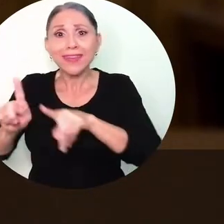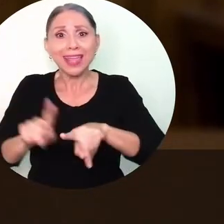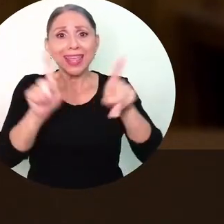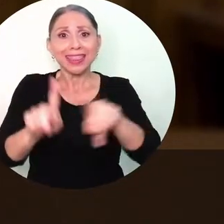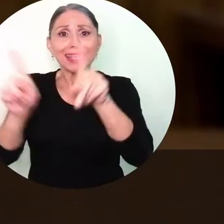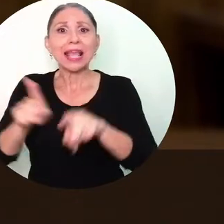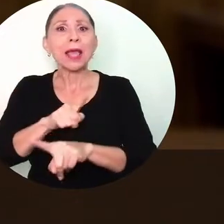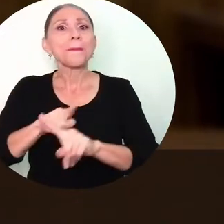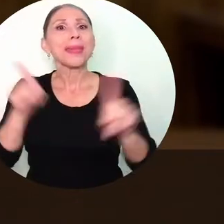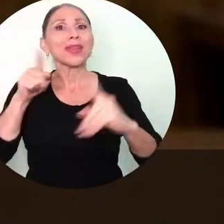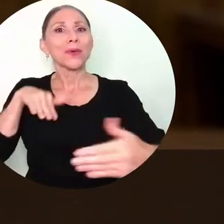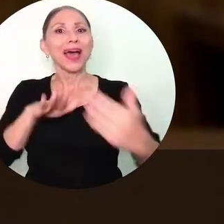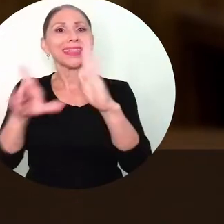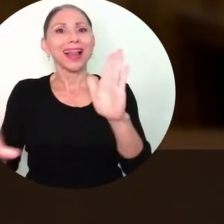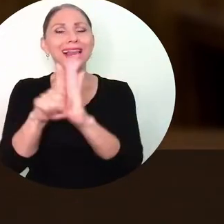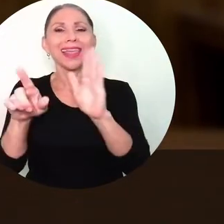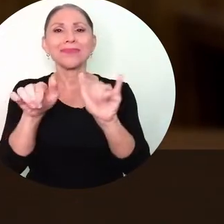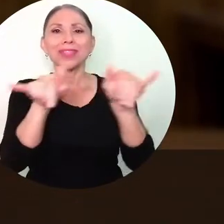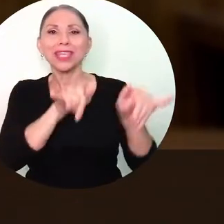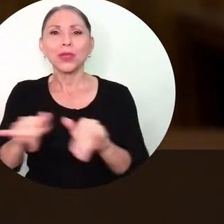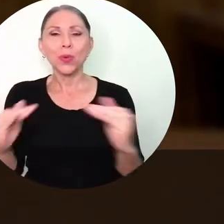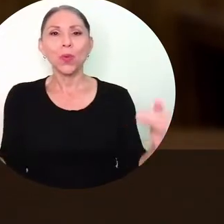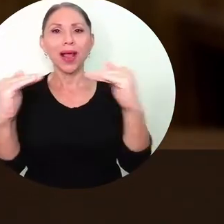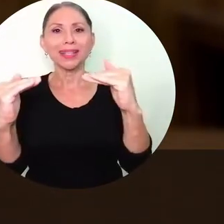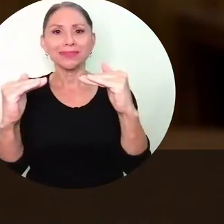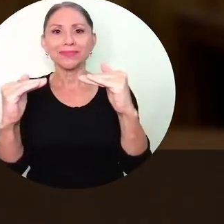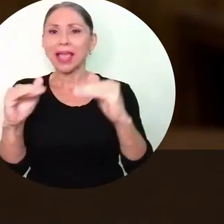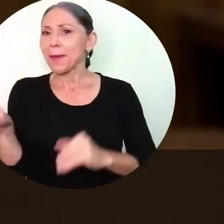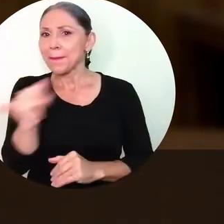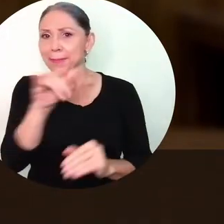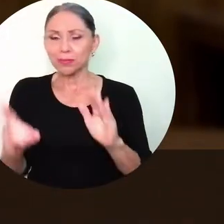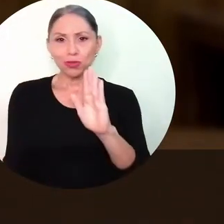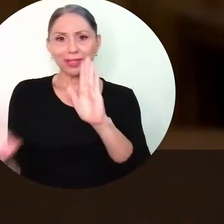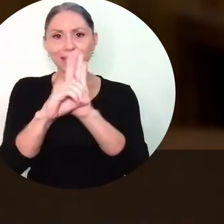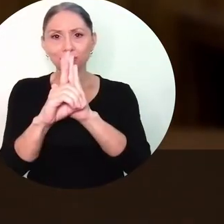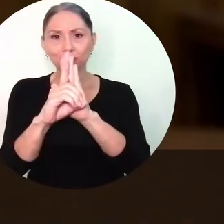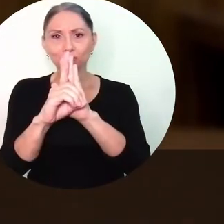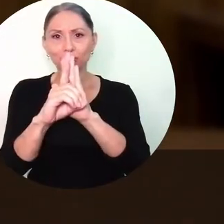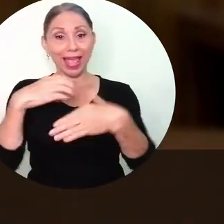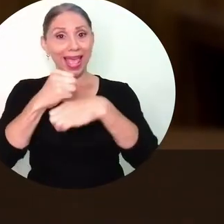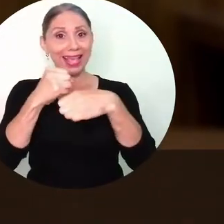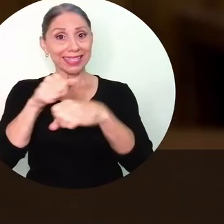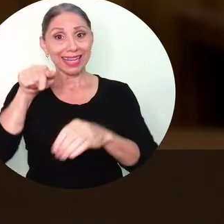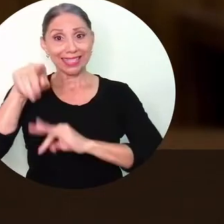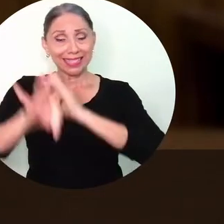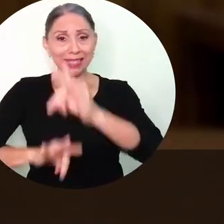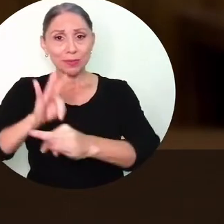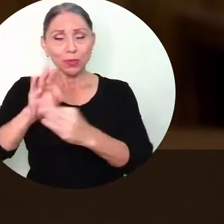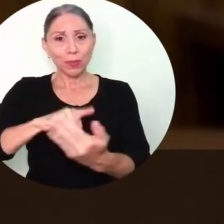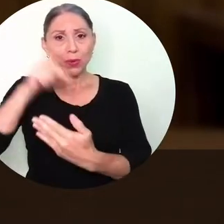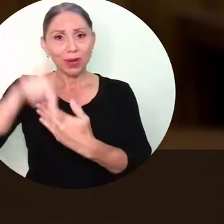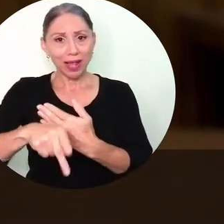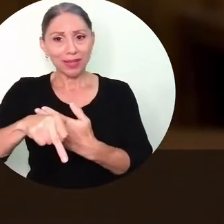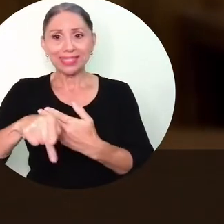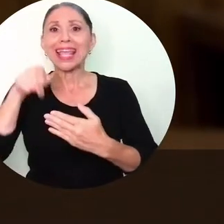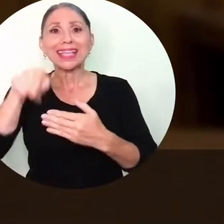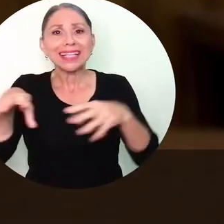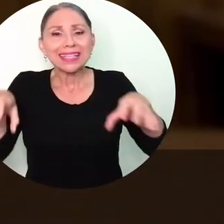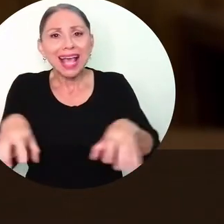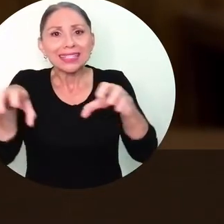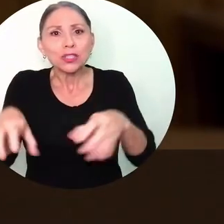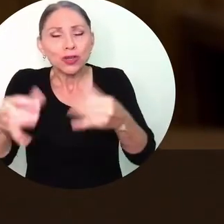diferentes, pero que somos iguales ante la ley, tenemos los mismos derechos. Entonces me parece que generar ese tipo de programas, ese tipo